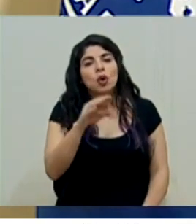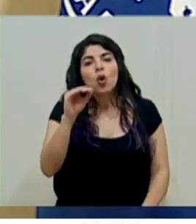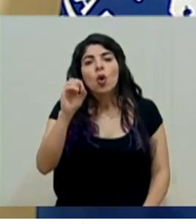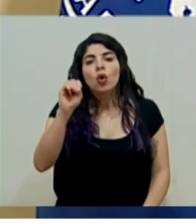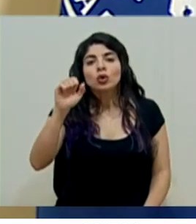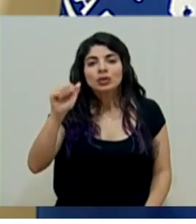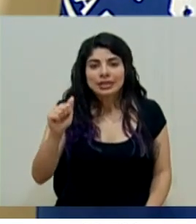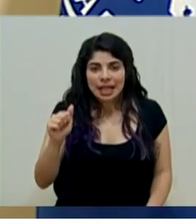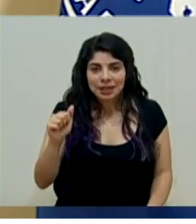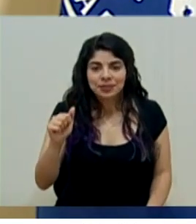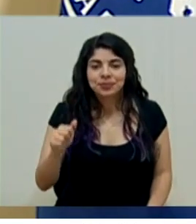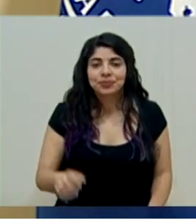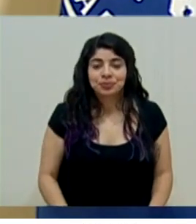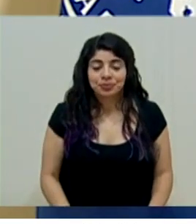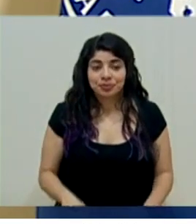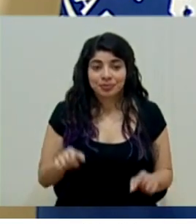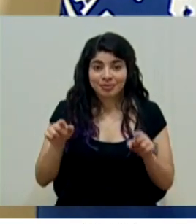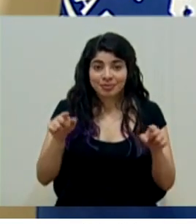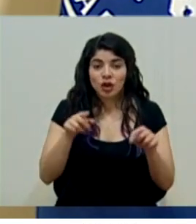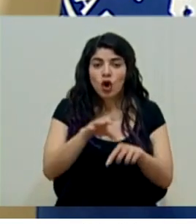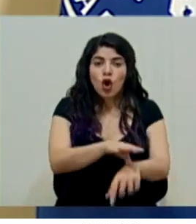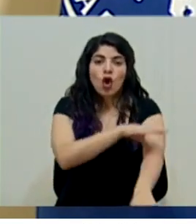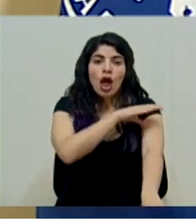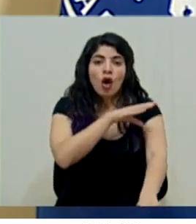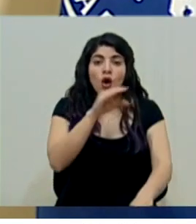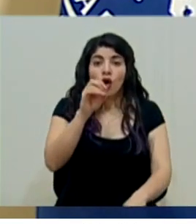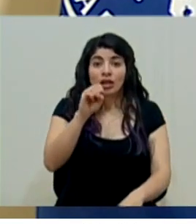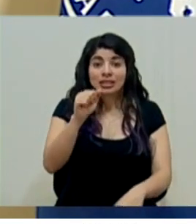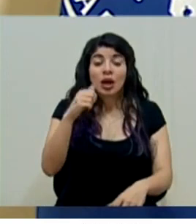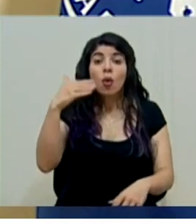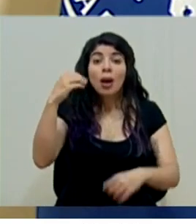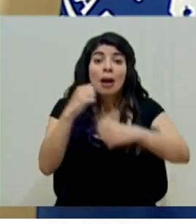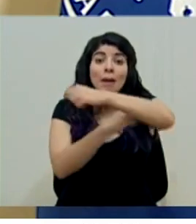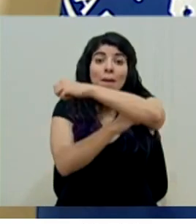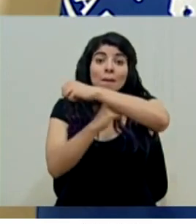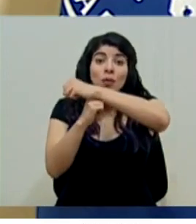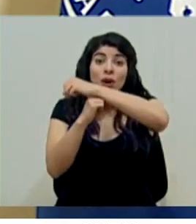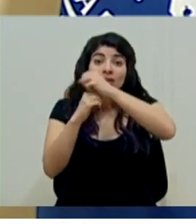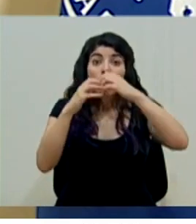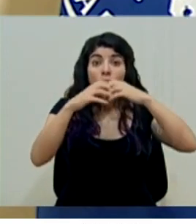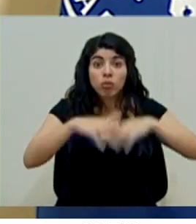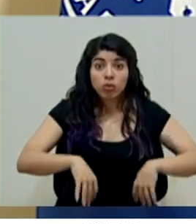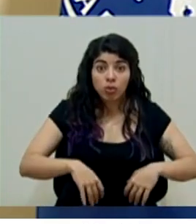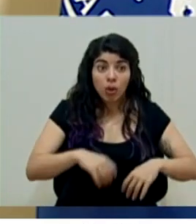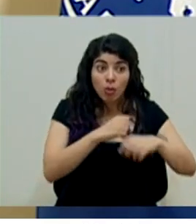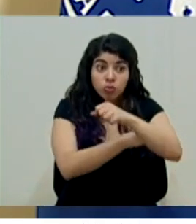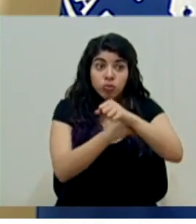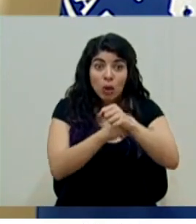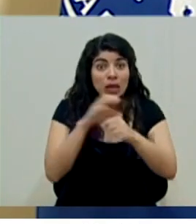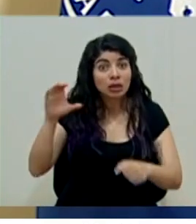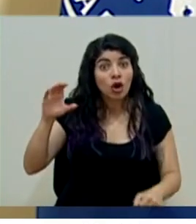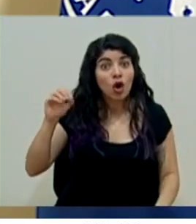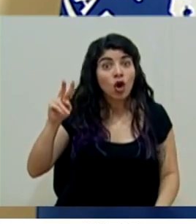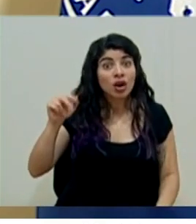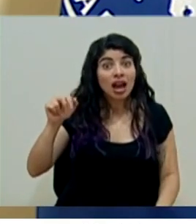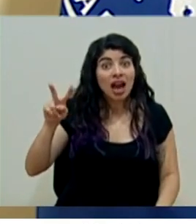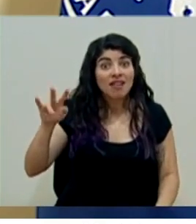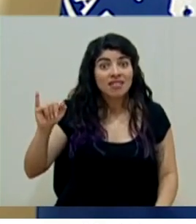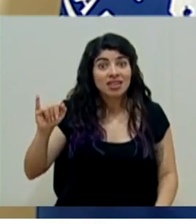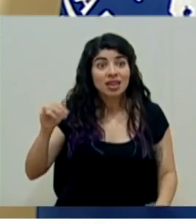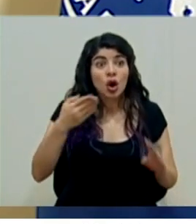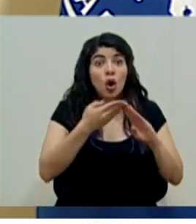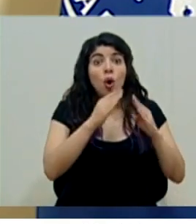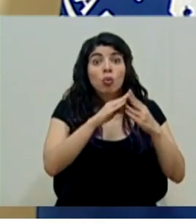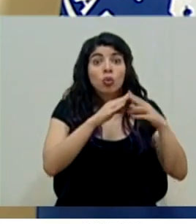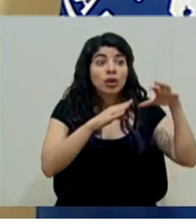de Osa, en Coronado, en Osa, cuando se cae un puente que es de Conavi, puede quedarse completas